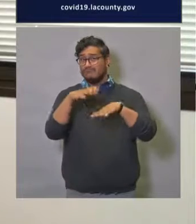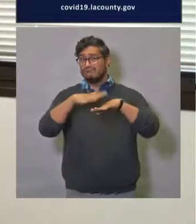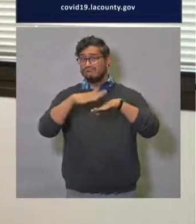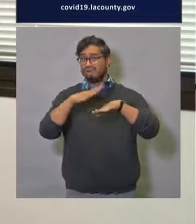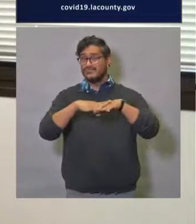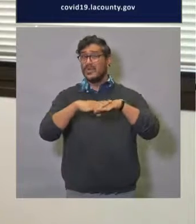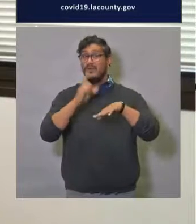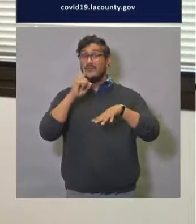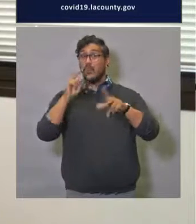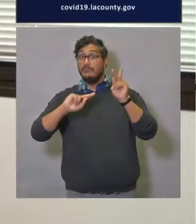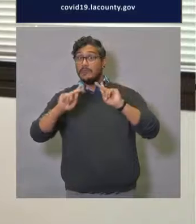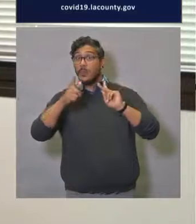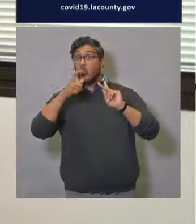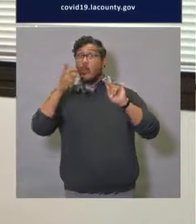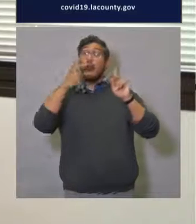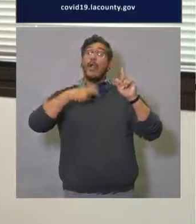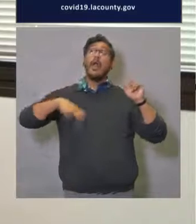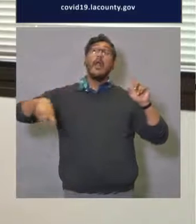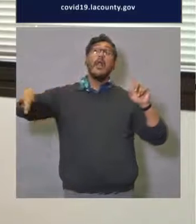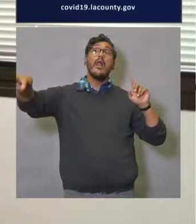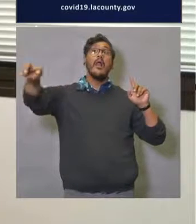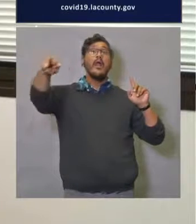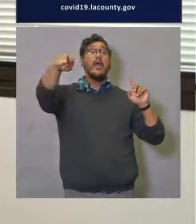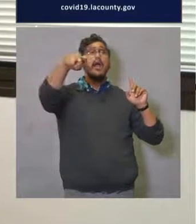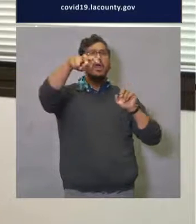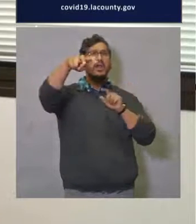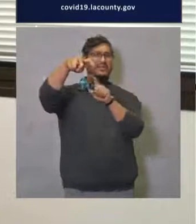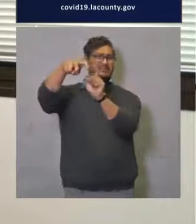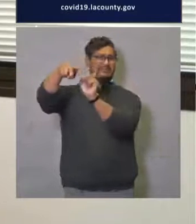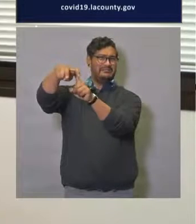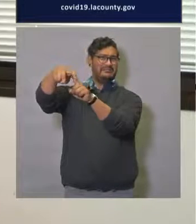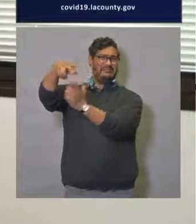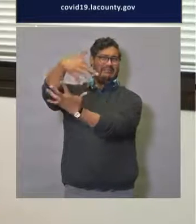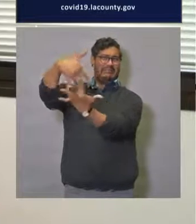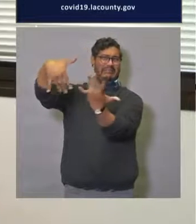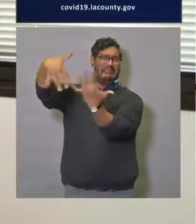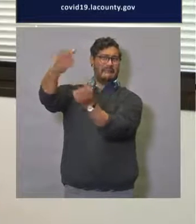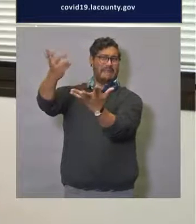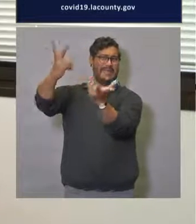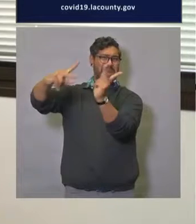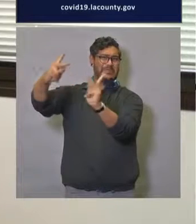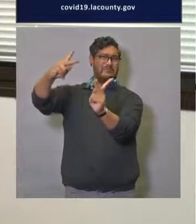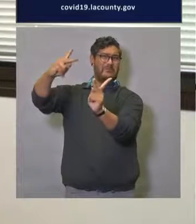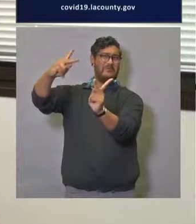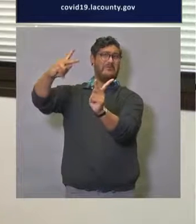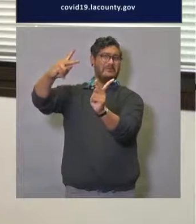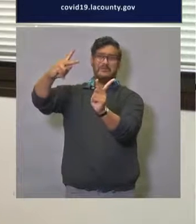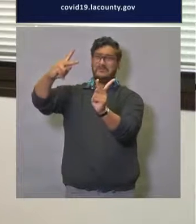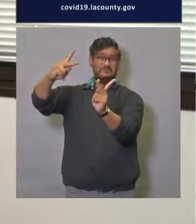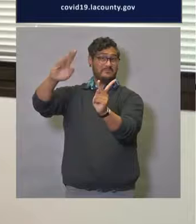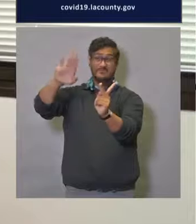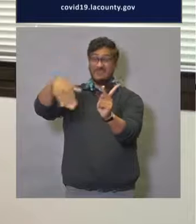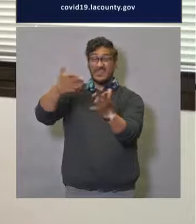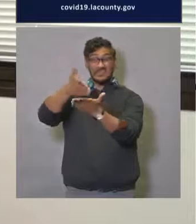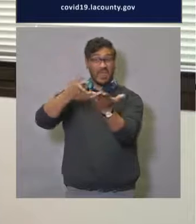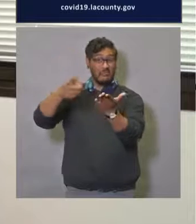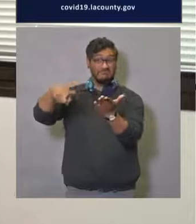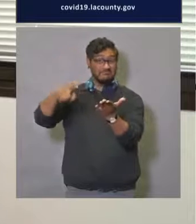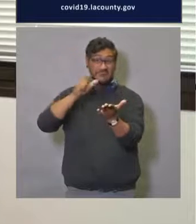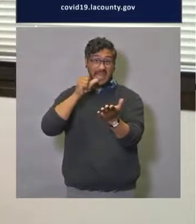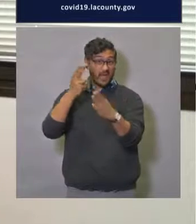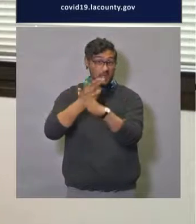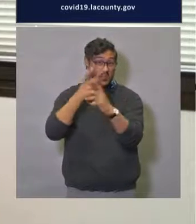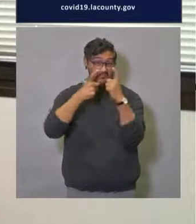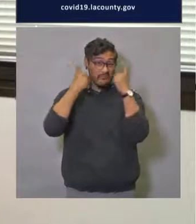a aquellos que viajaron y durante sus viajes estuvieron en multitudes expuestos a personas que no hacían uso de las máscaras y